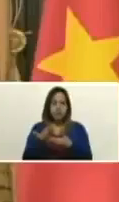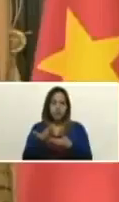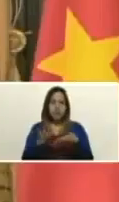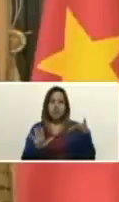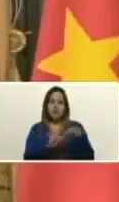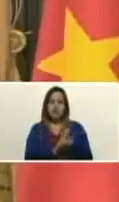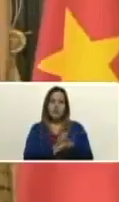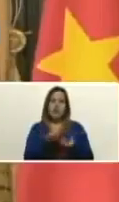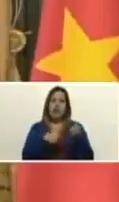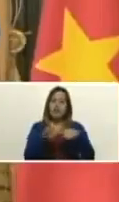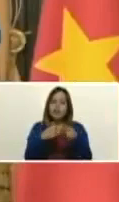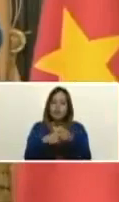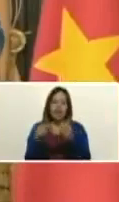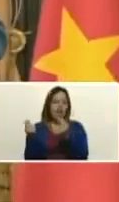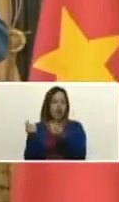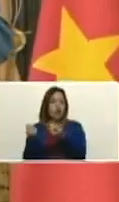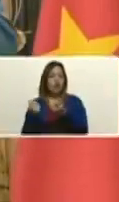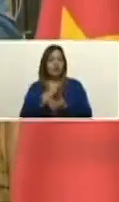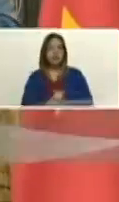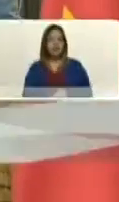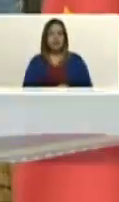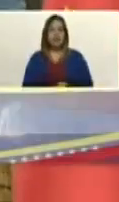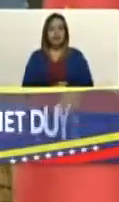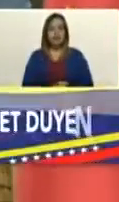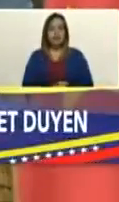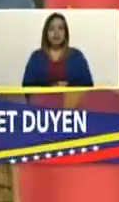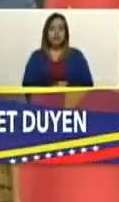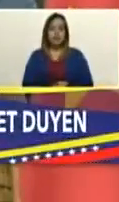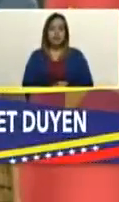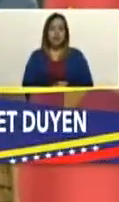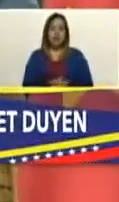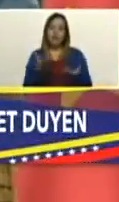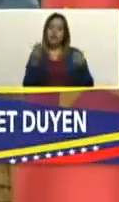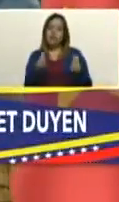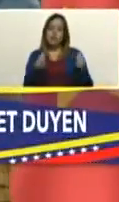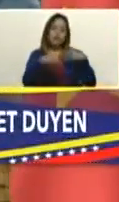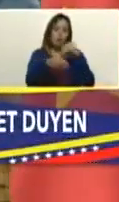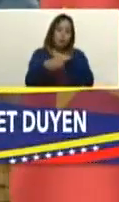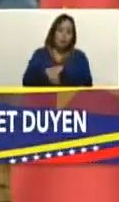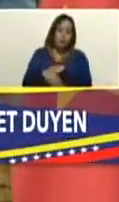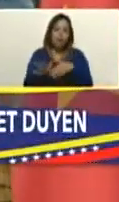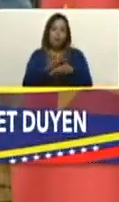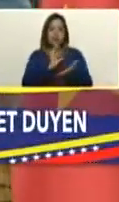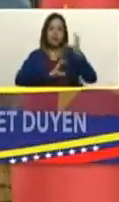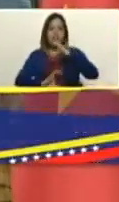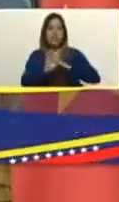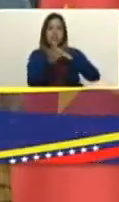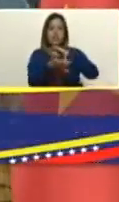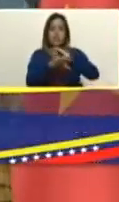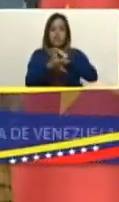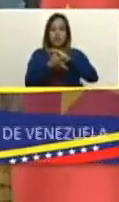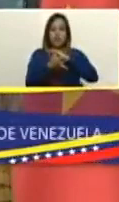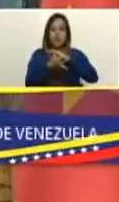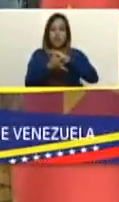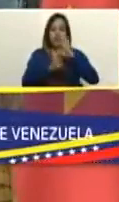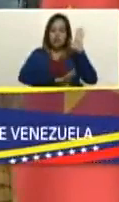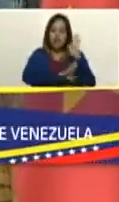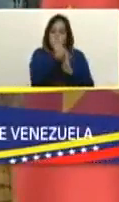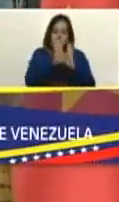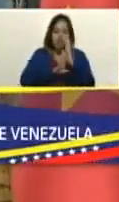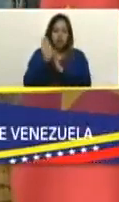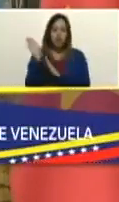materia comercial, económica. Una poderosa cooperación en materia de ciencia y tecnología para el